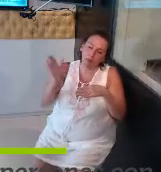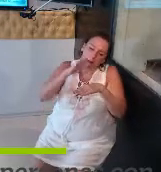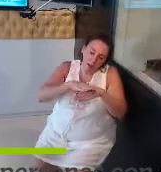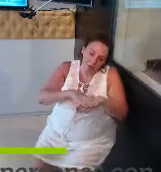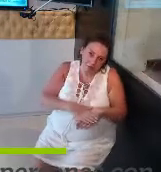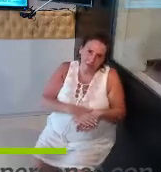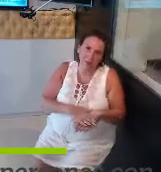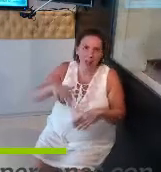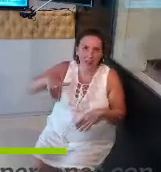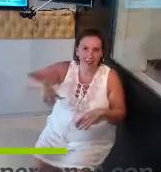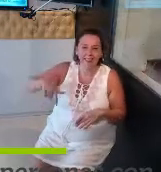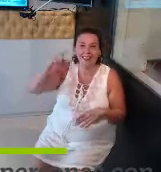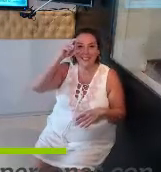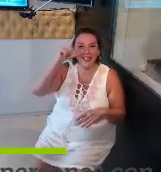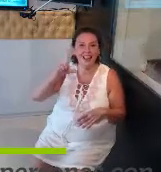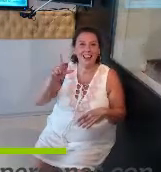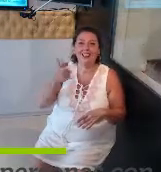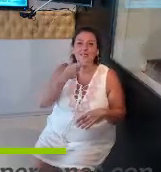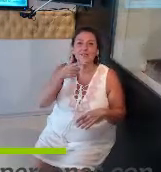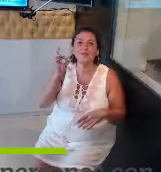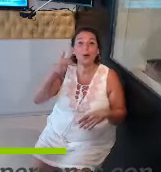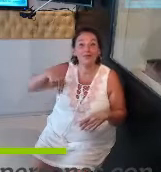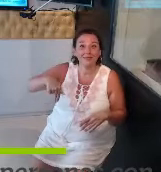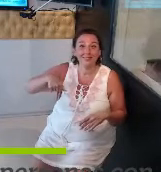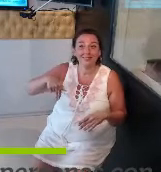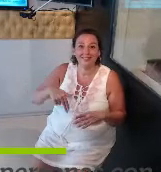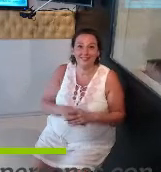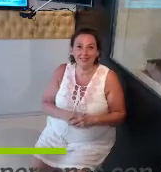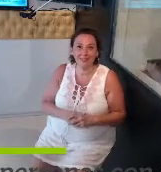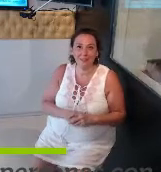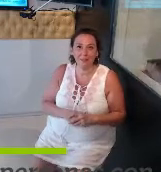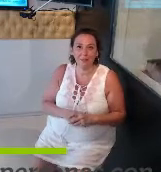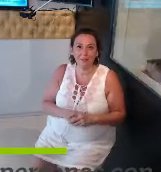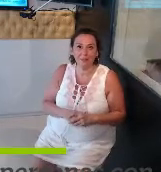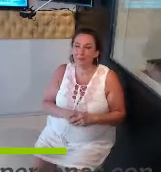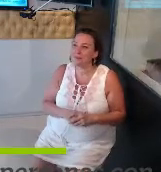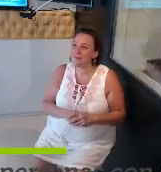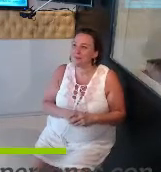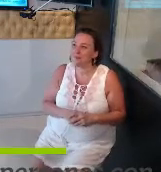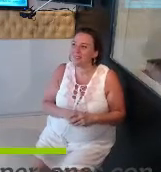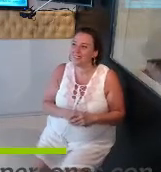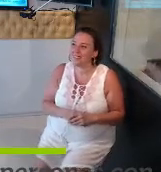mandamos Nelson. Un beso grande. Eso. ¿Estás vivo, Nelson? Estuvimos hablando con Nelson. Bueno,